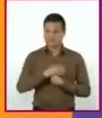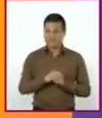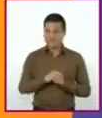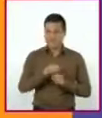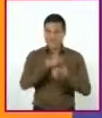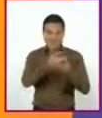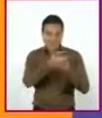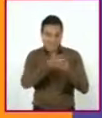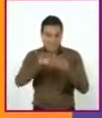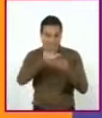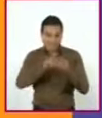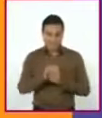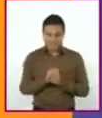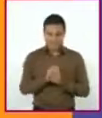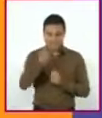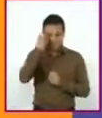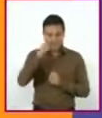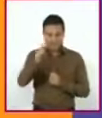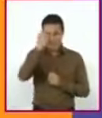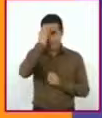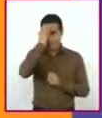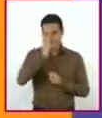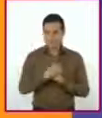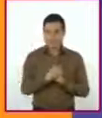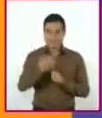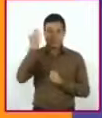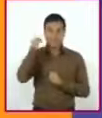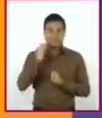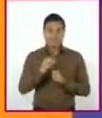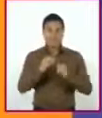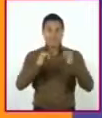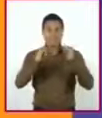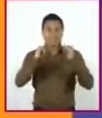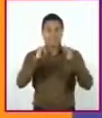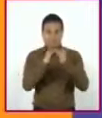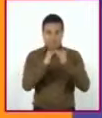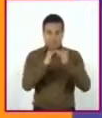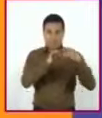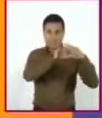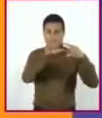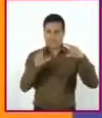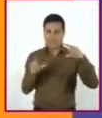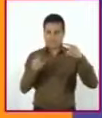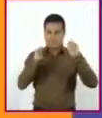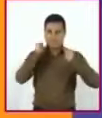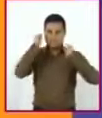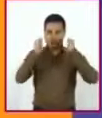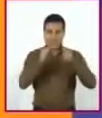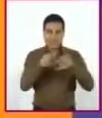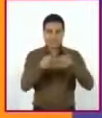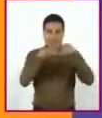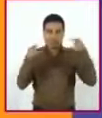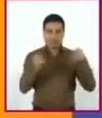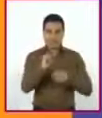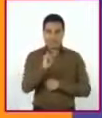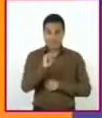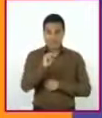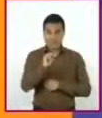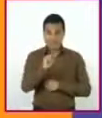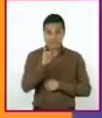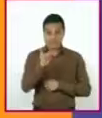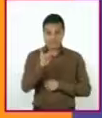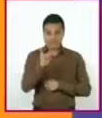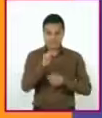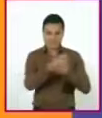un fragmento de la nota publicada por el Instituto Nacional de Antropología e Historia, INAH, titulada Ciudad